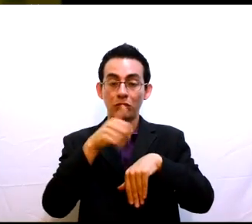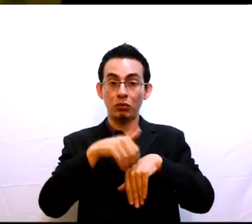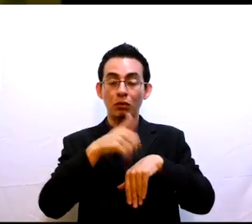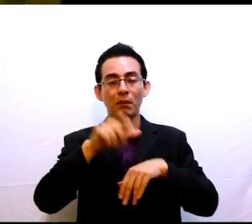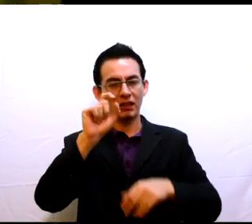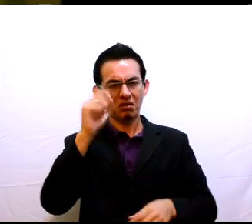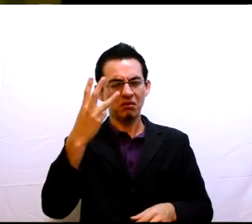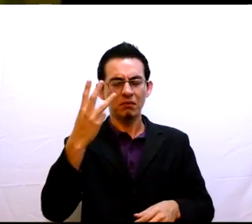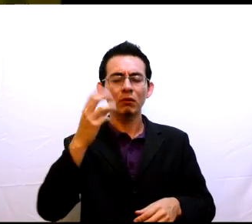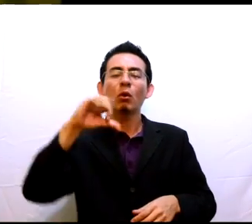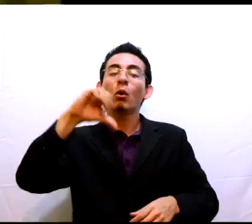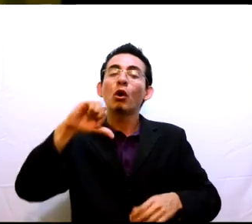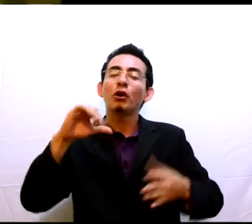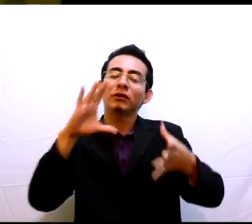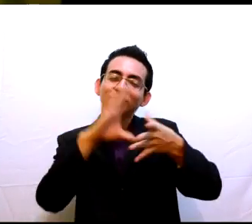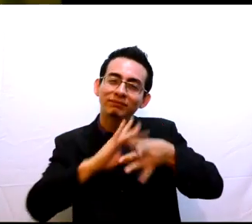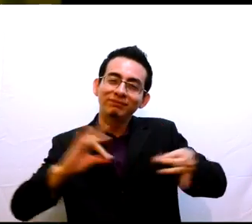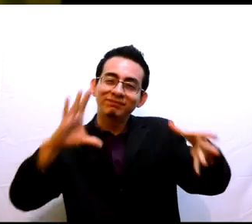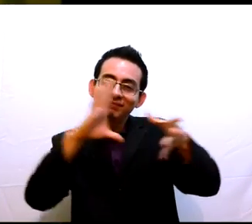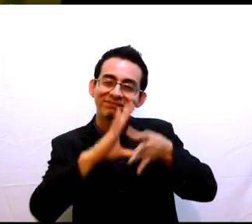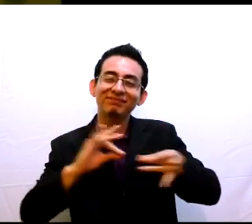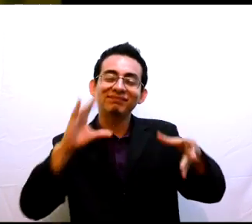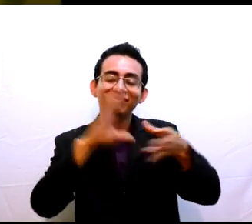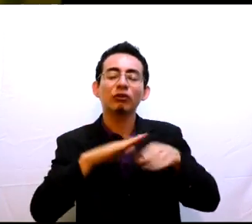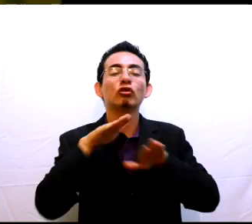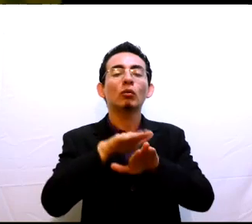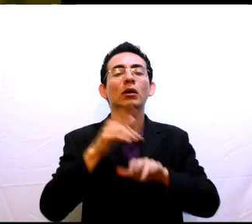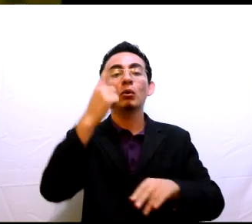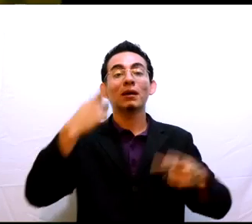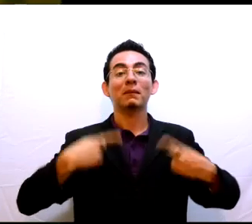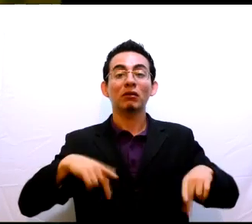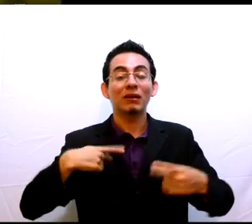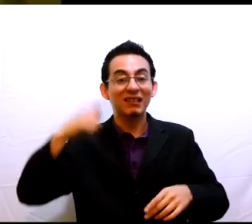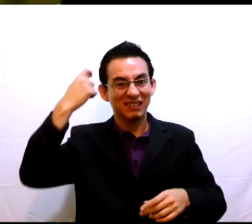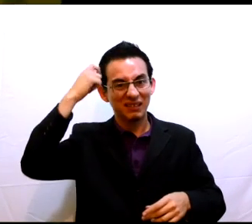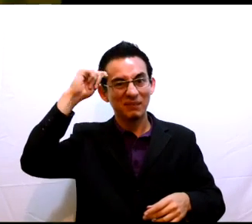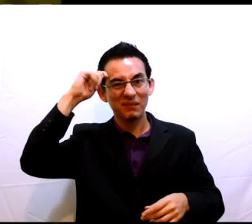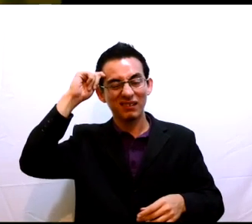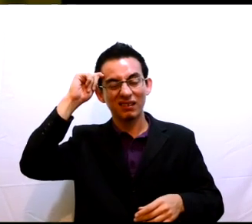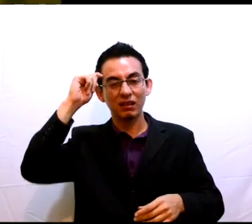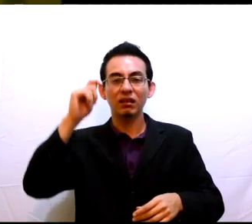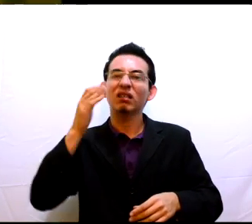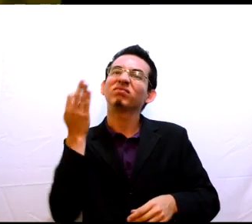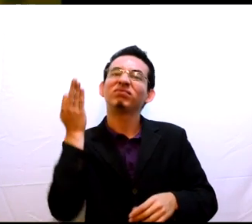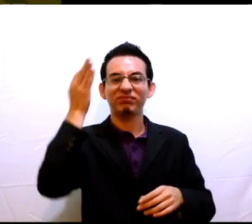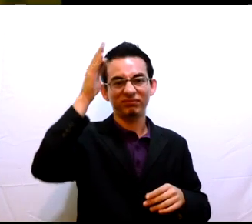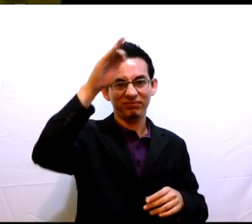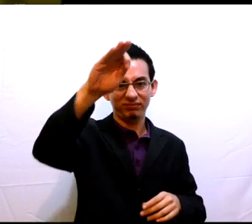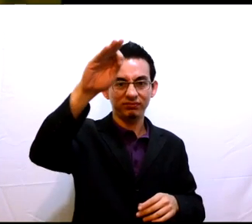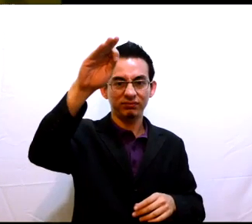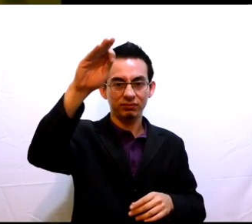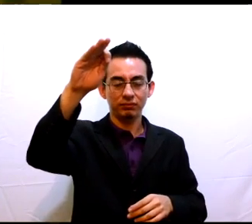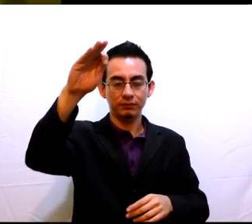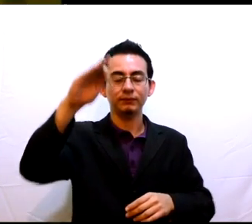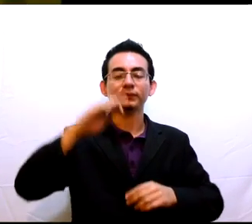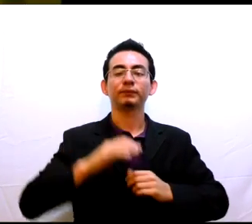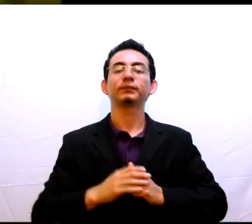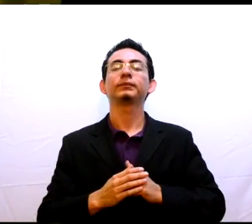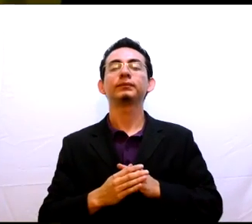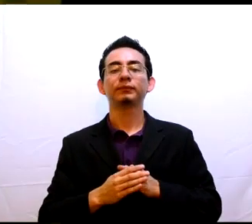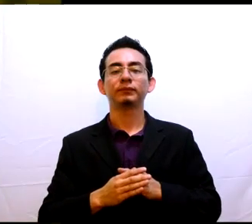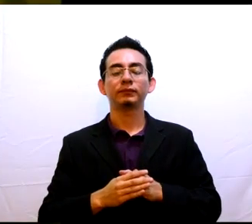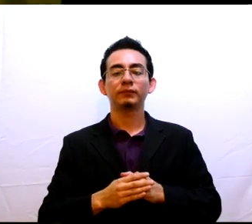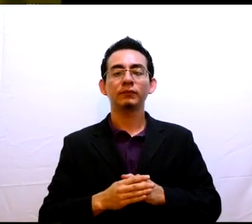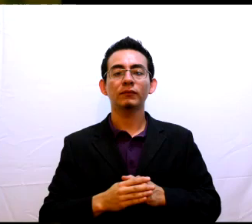y vamos a hablar de la parábola del mayordomo infiel la parábola del mayordomo infiel